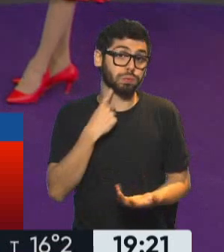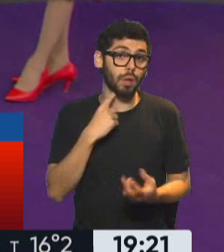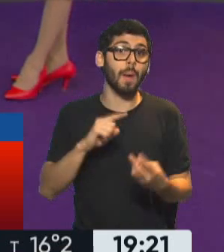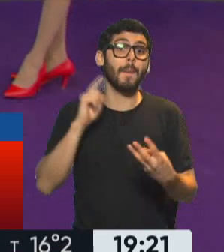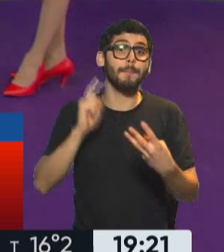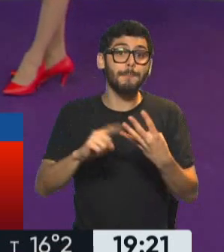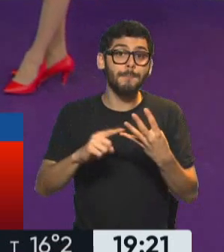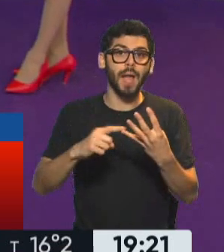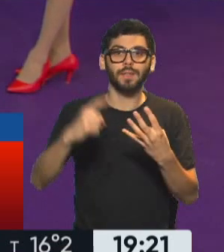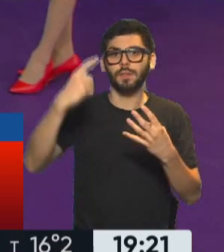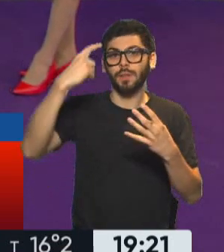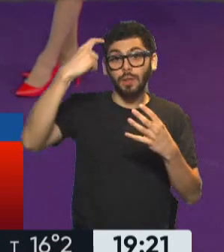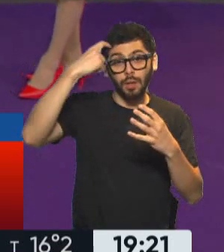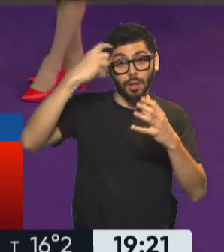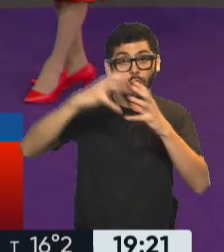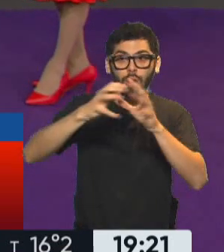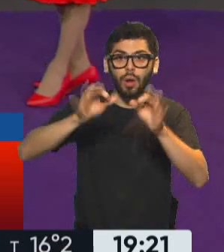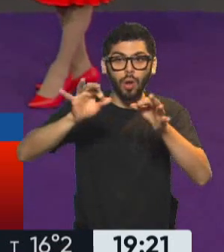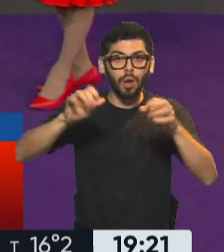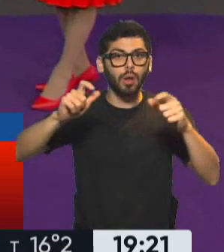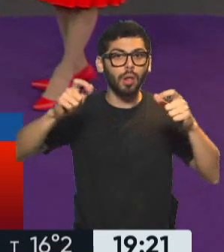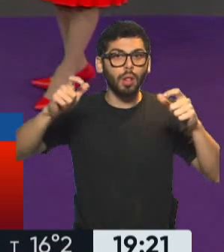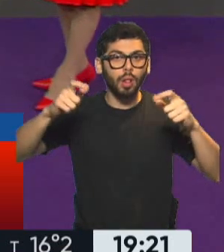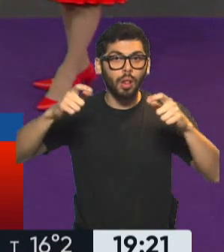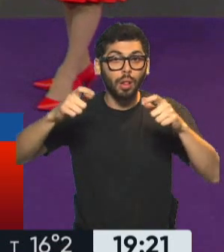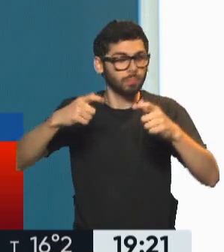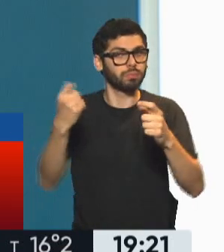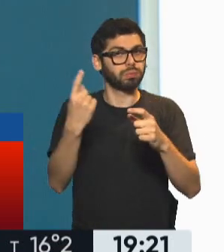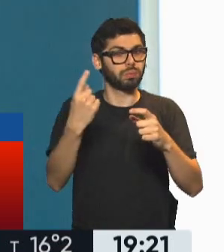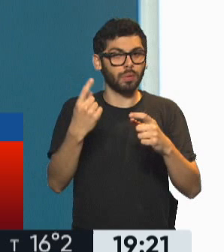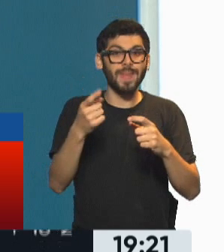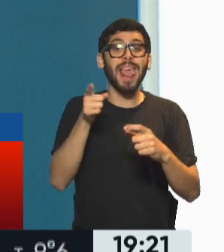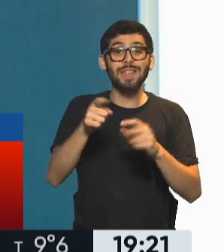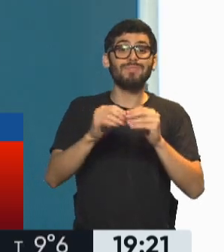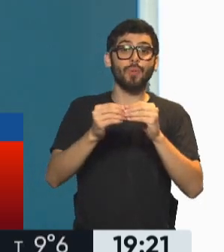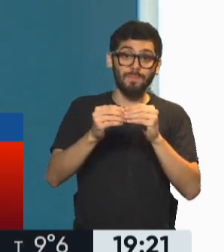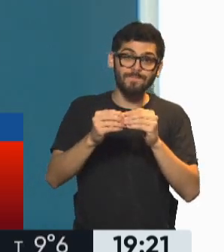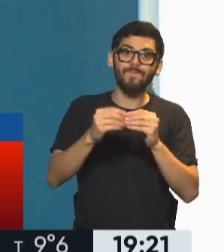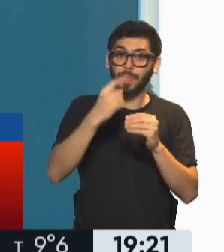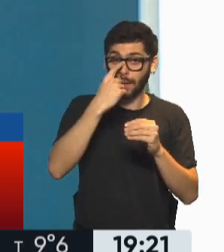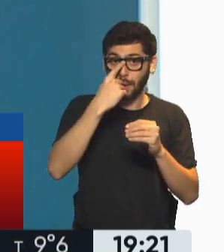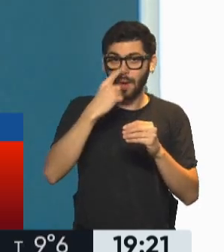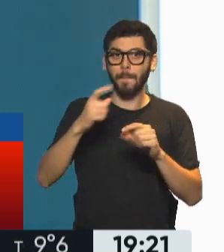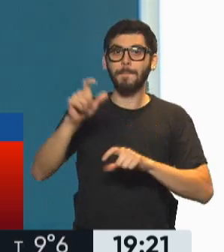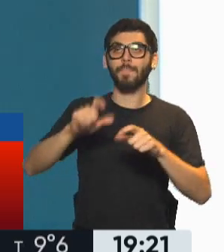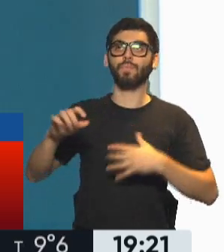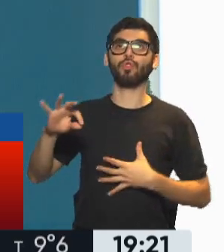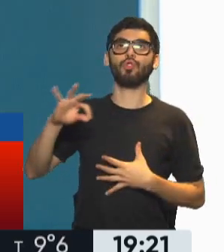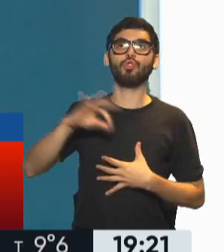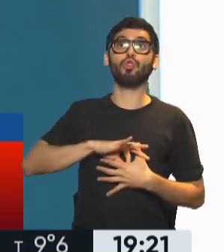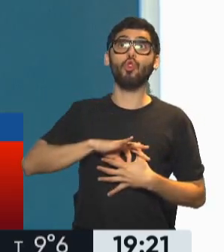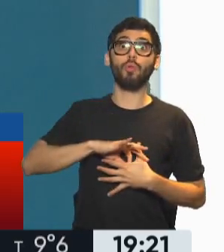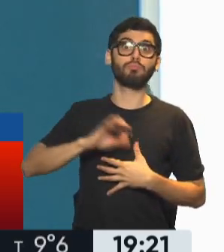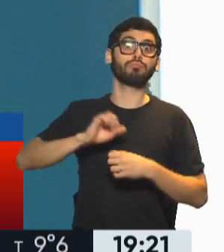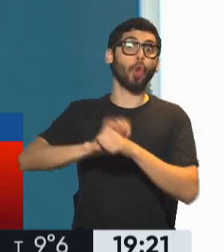persistente. Esto sí es un problema que está viéndose en pacientes en el long COVID, el COVID a